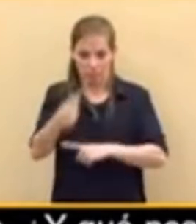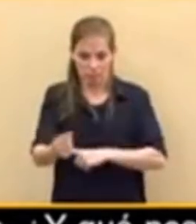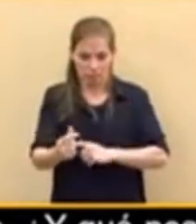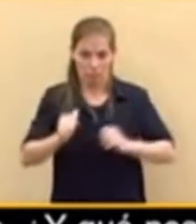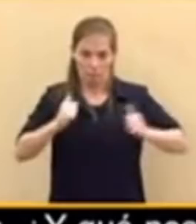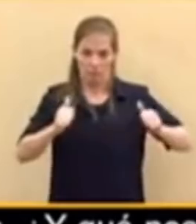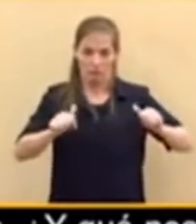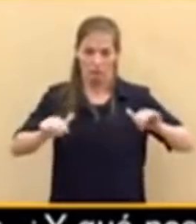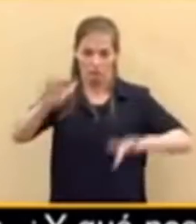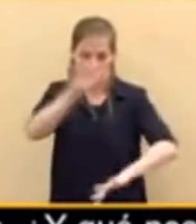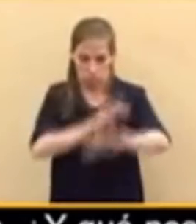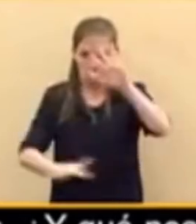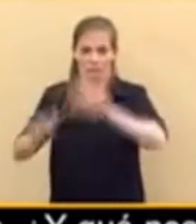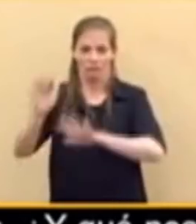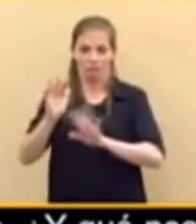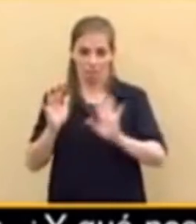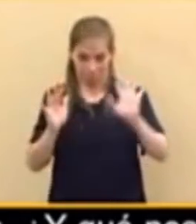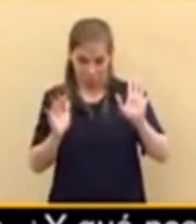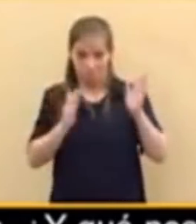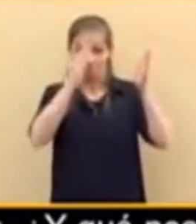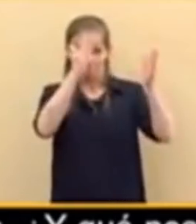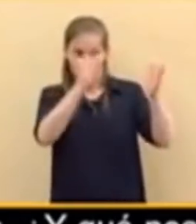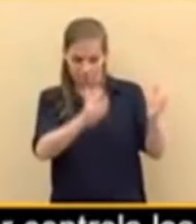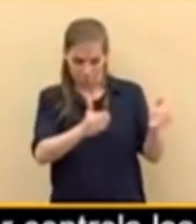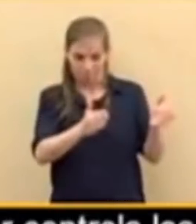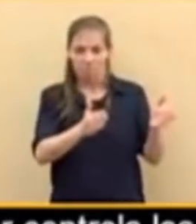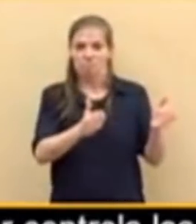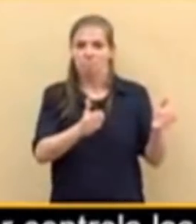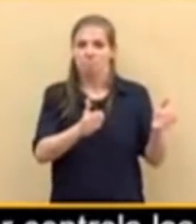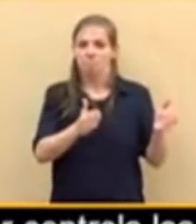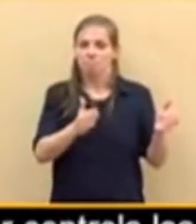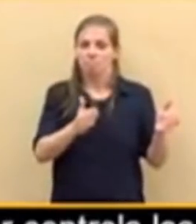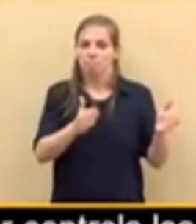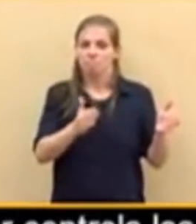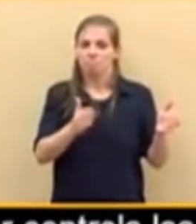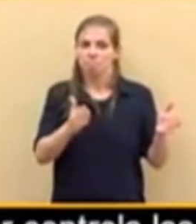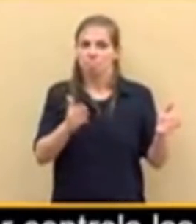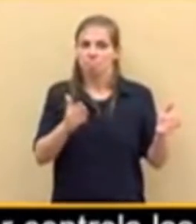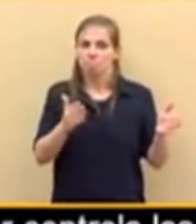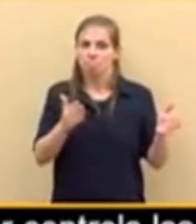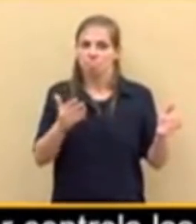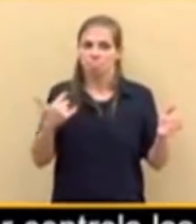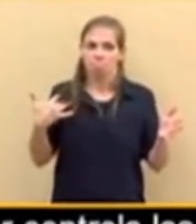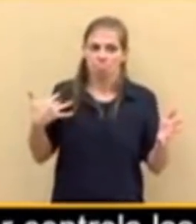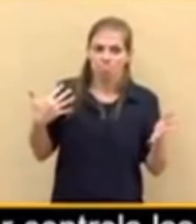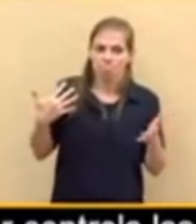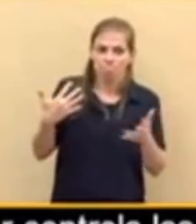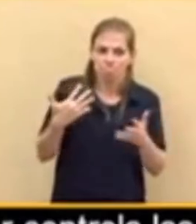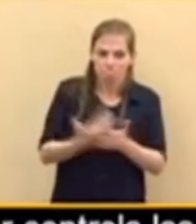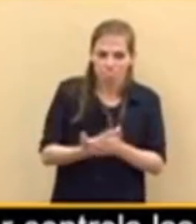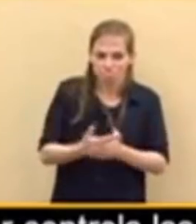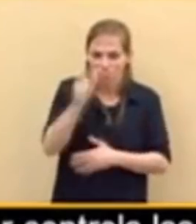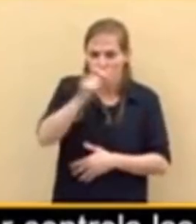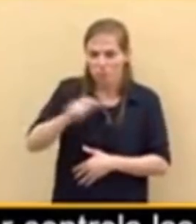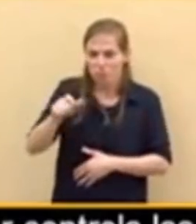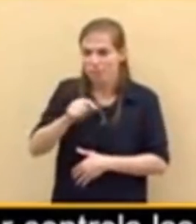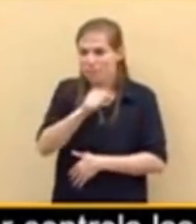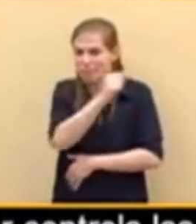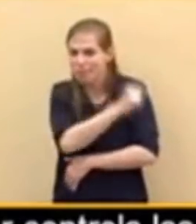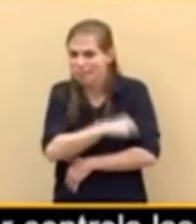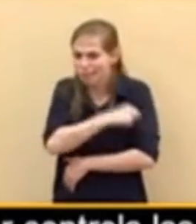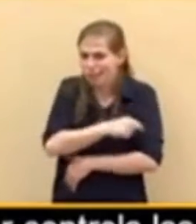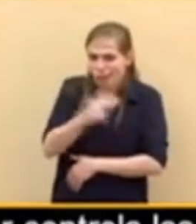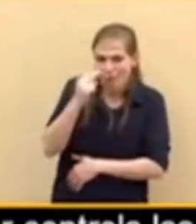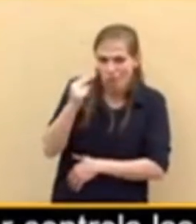las vacunas que todo el trabajo que han hecho todos los negacionistas juntos. Y eso es una irresponsabilidad. Lo que está ocurriendo con las